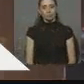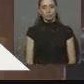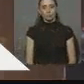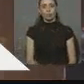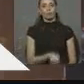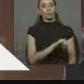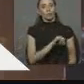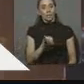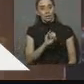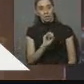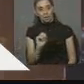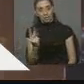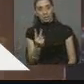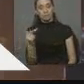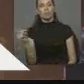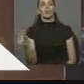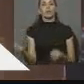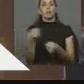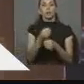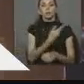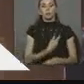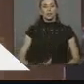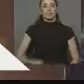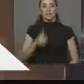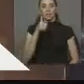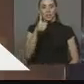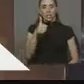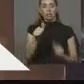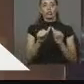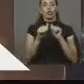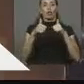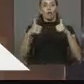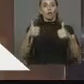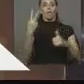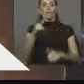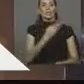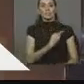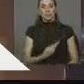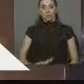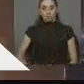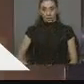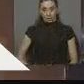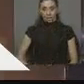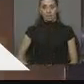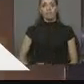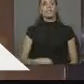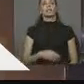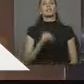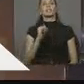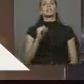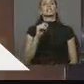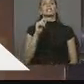Luego fue presidente del directorio, vicepresidente ejecutivo y gerente general del Teniente,